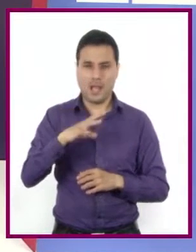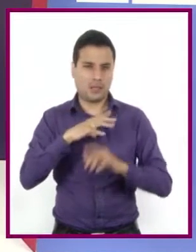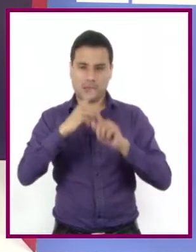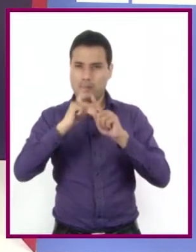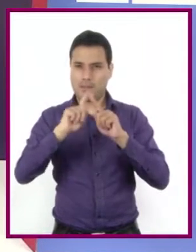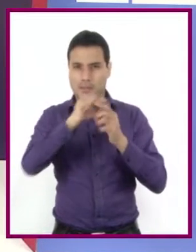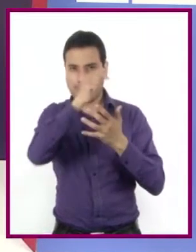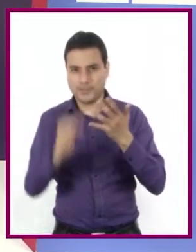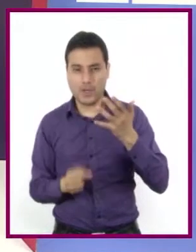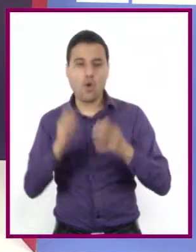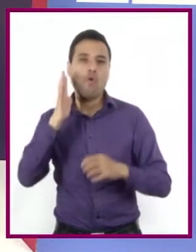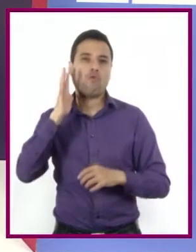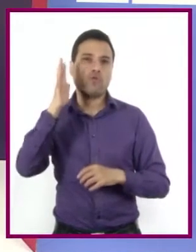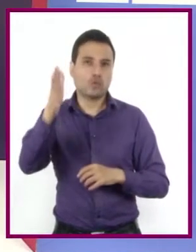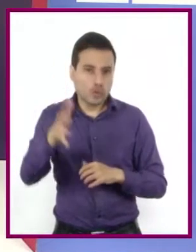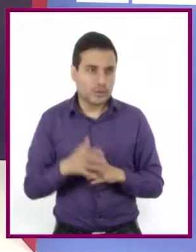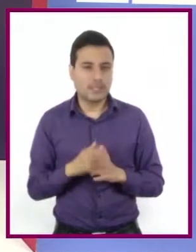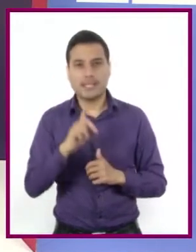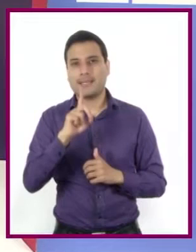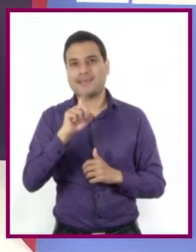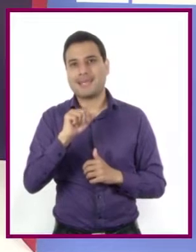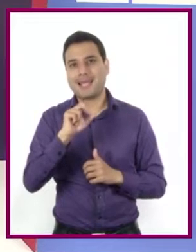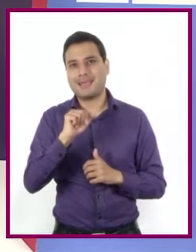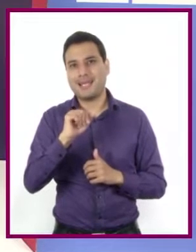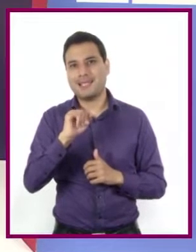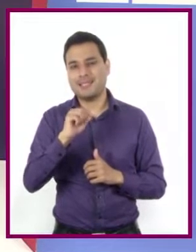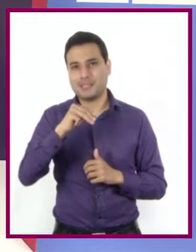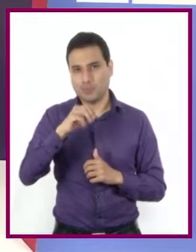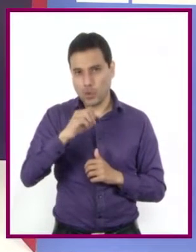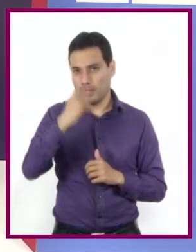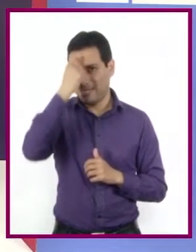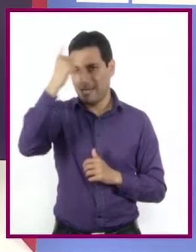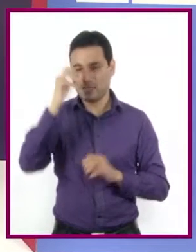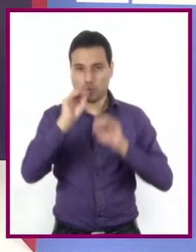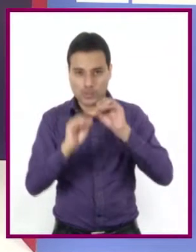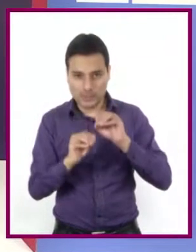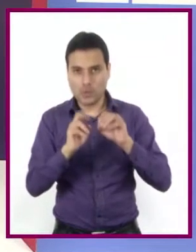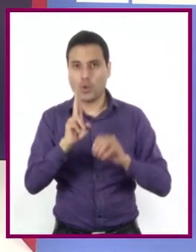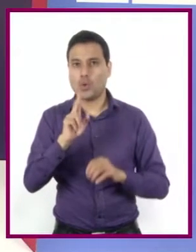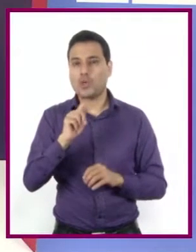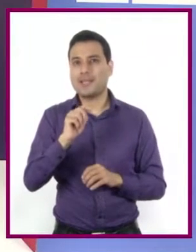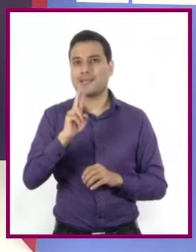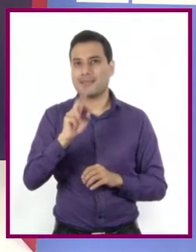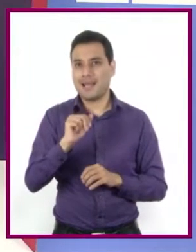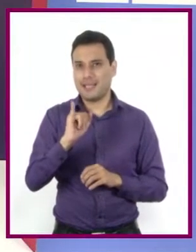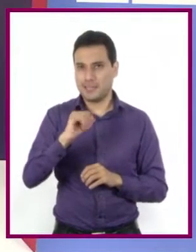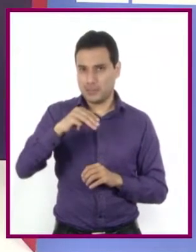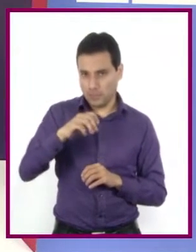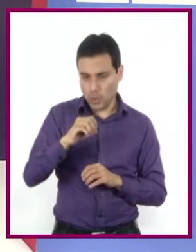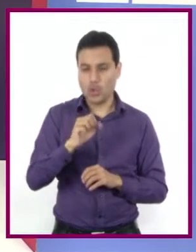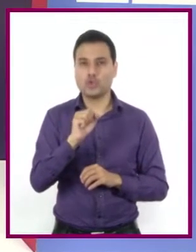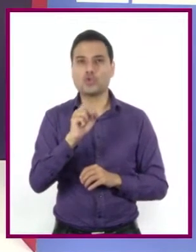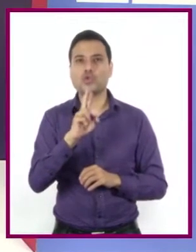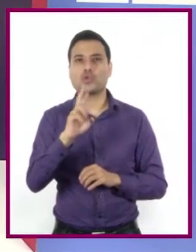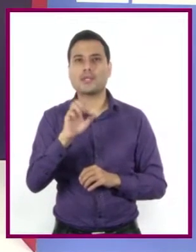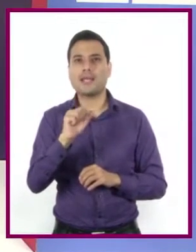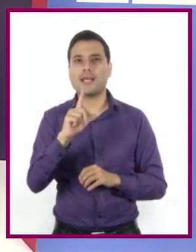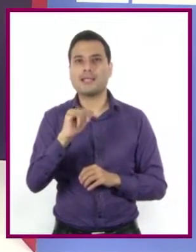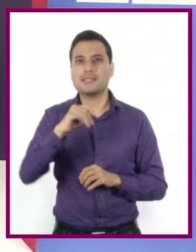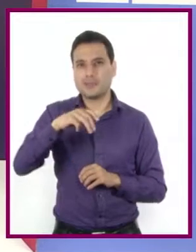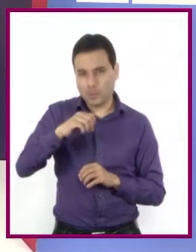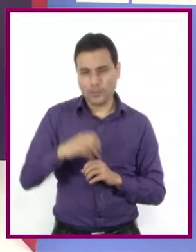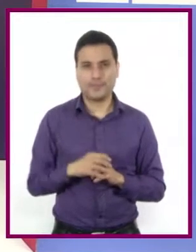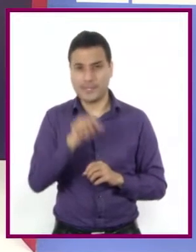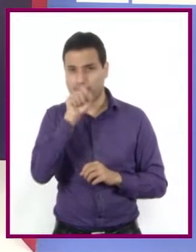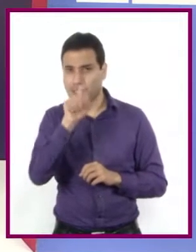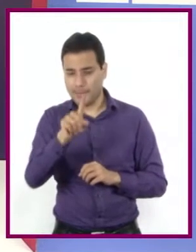vanguardistas: futurismo, dadaísmo, creacionismo, ultraísmo, surrealismo, así también